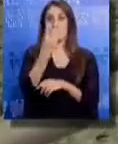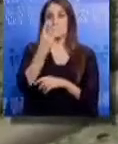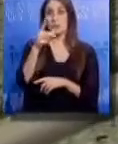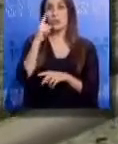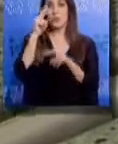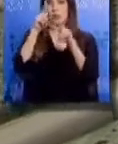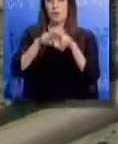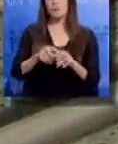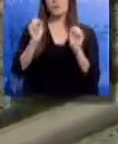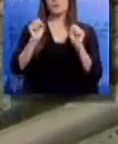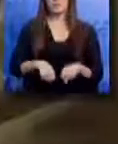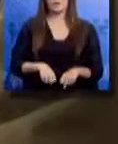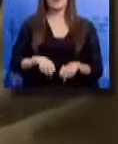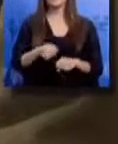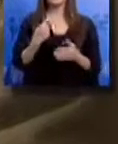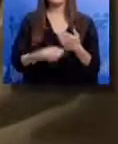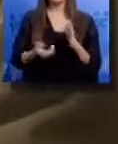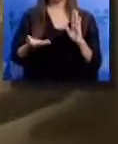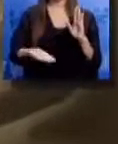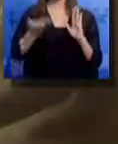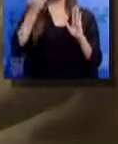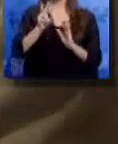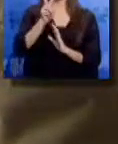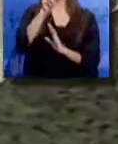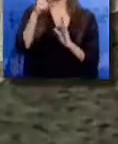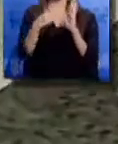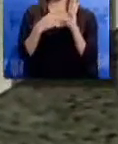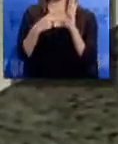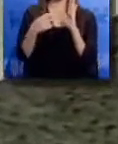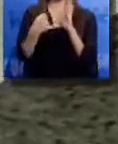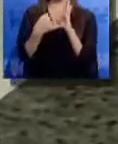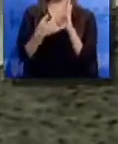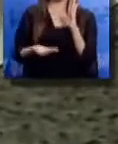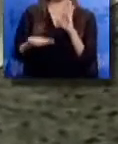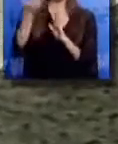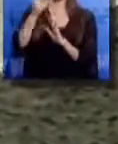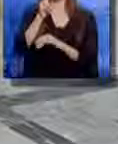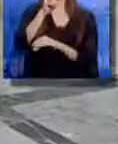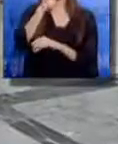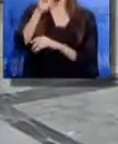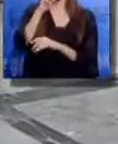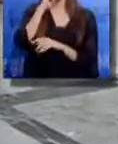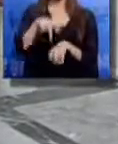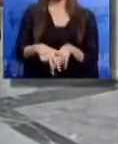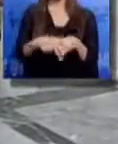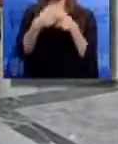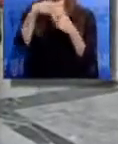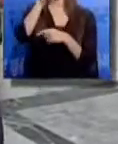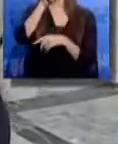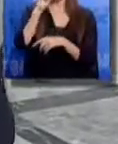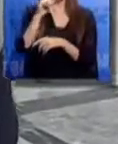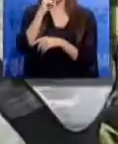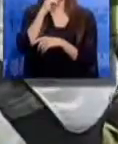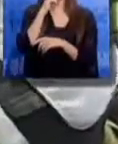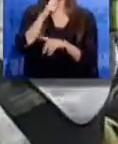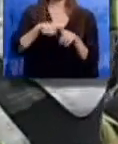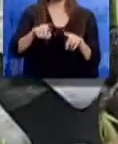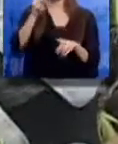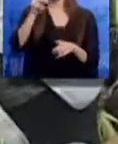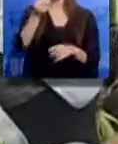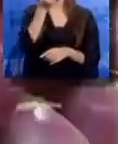ley está en vigencia, el incremento de los 2 puntos porcentuales del IVA regirá desde el 1 de junio. No existirá aumento en los productos de la